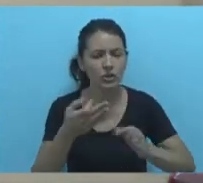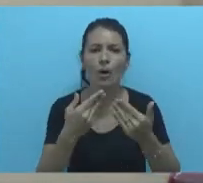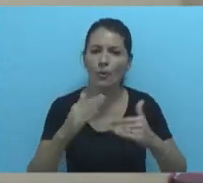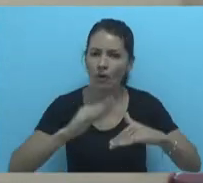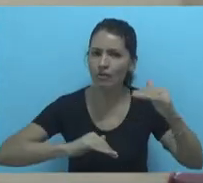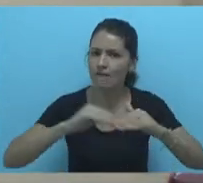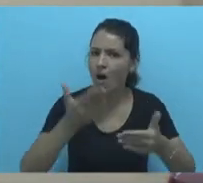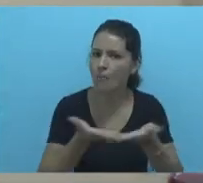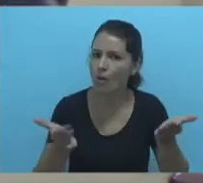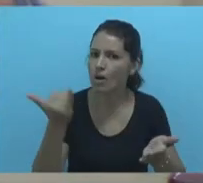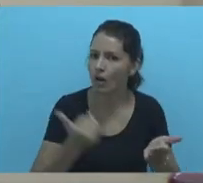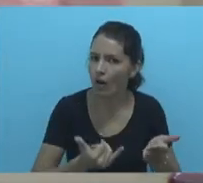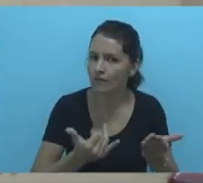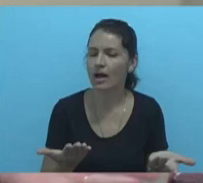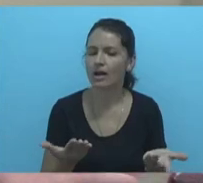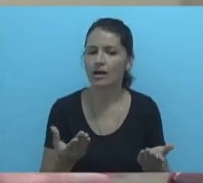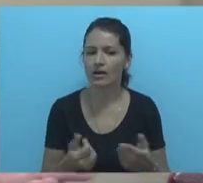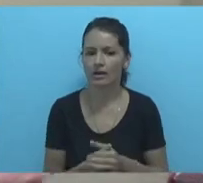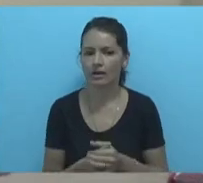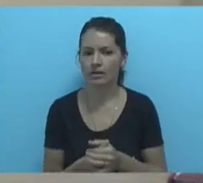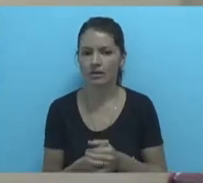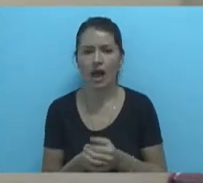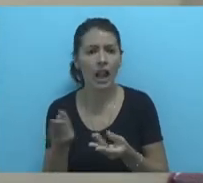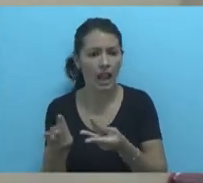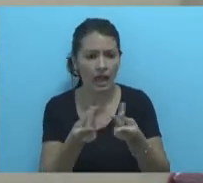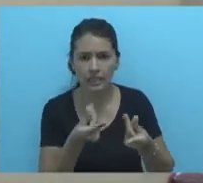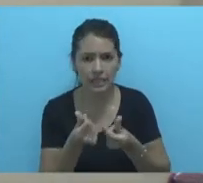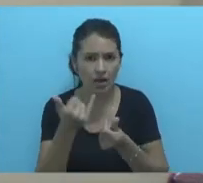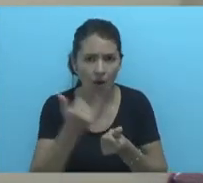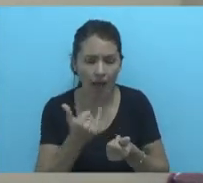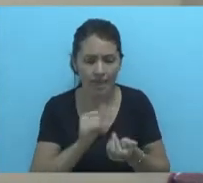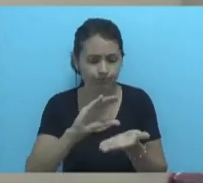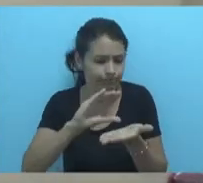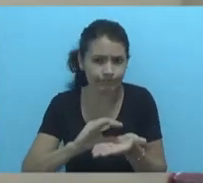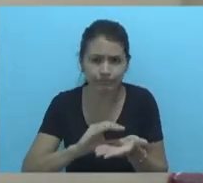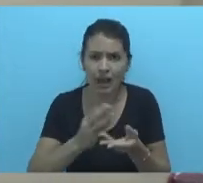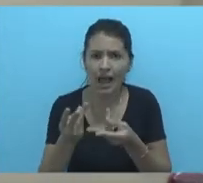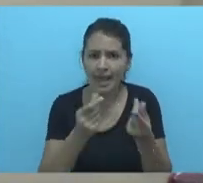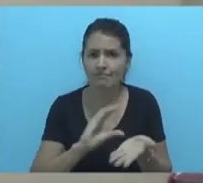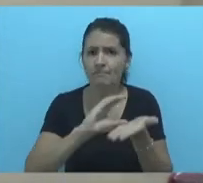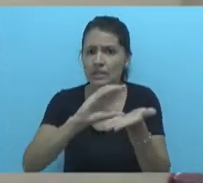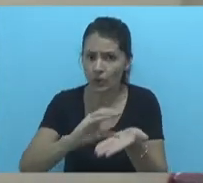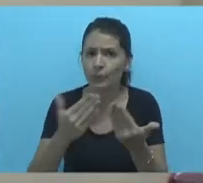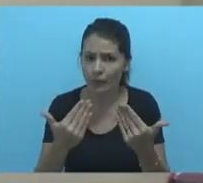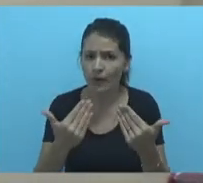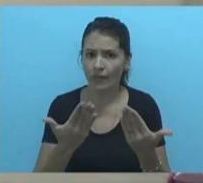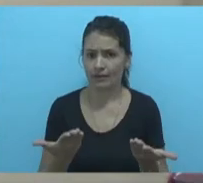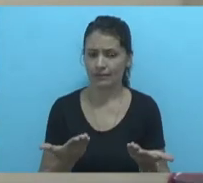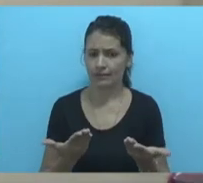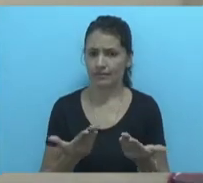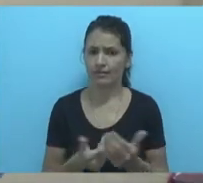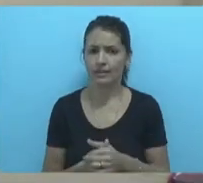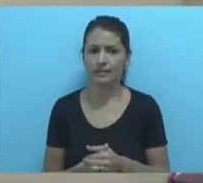de Integración Sociourbana, porque los recursos están. Tenemos este fideicomiso para la integración sociourbana. Tenemos